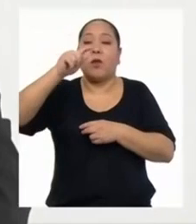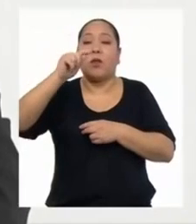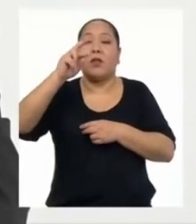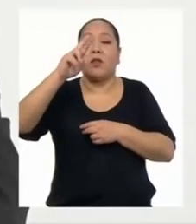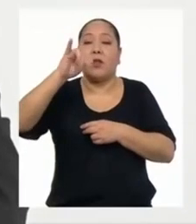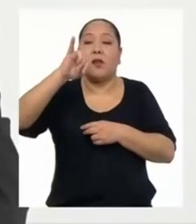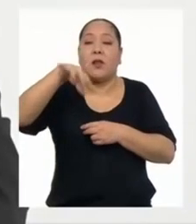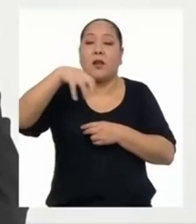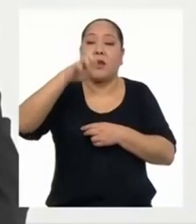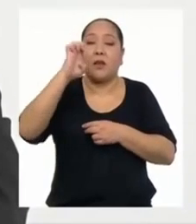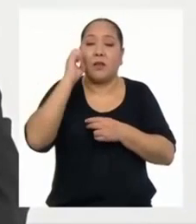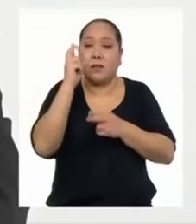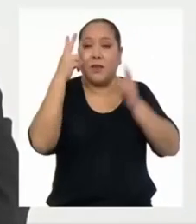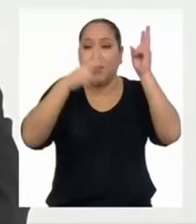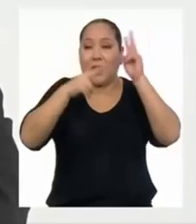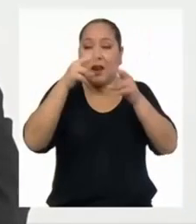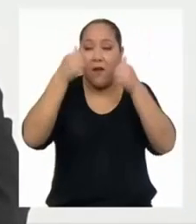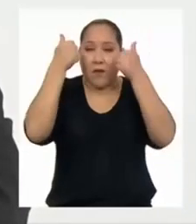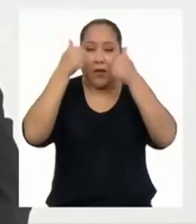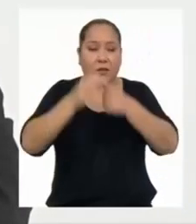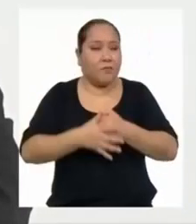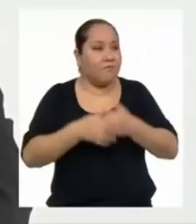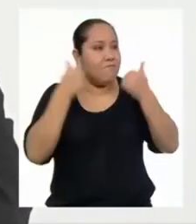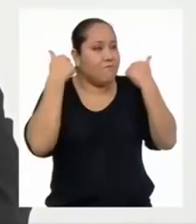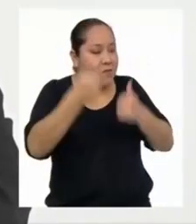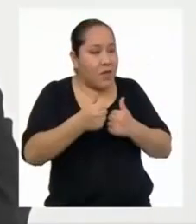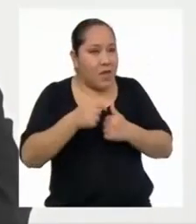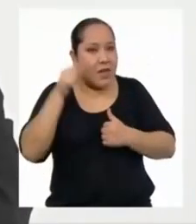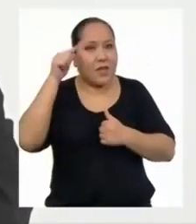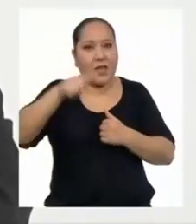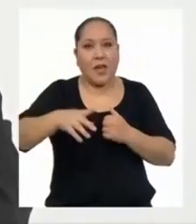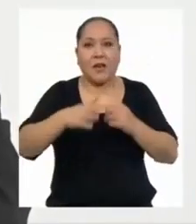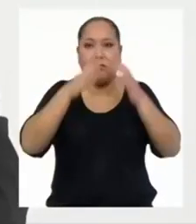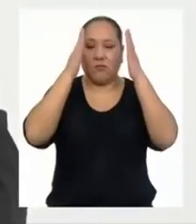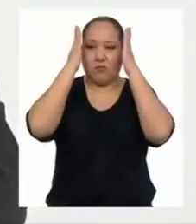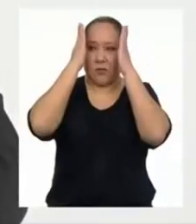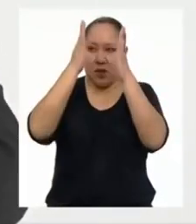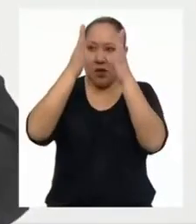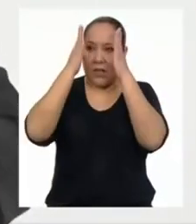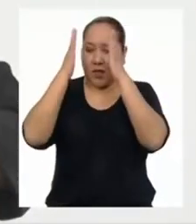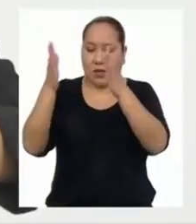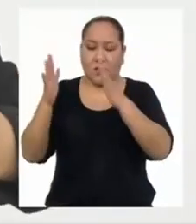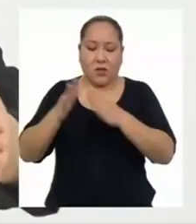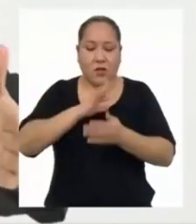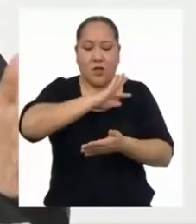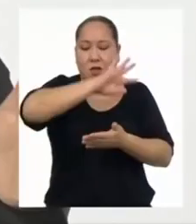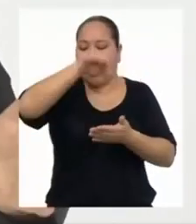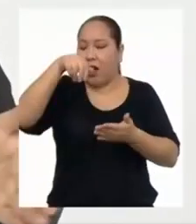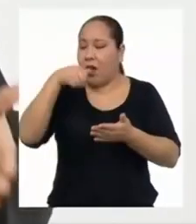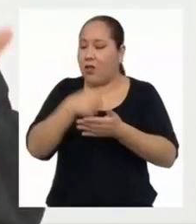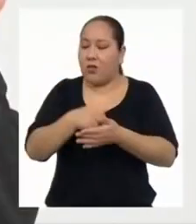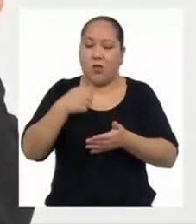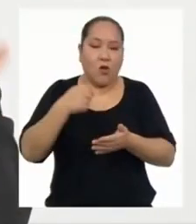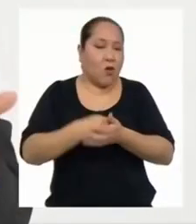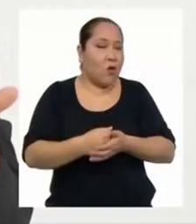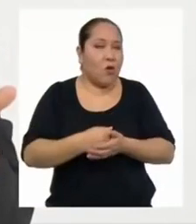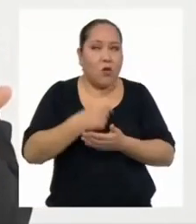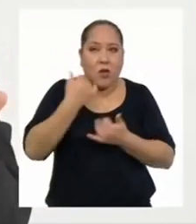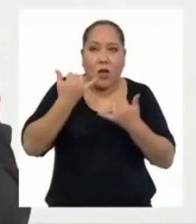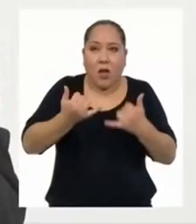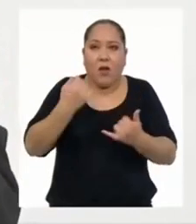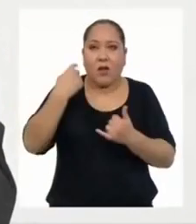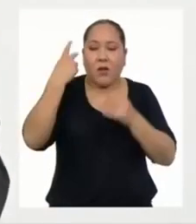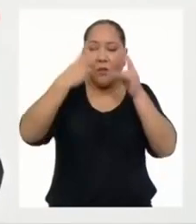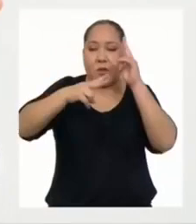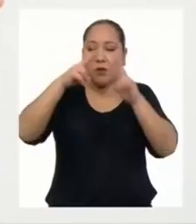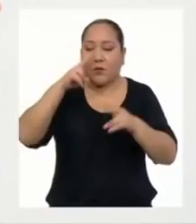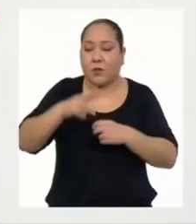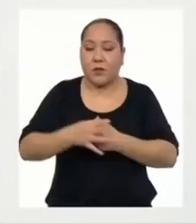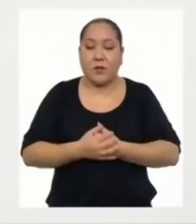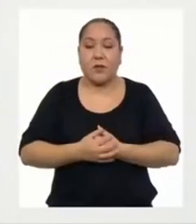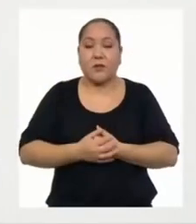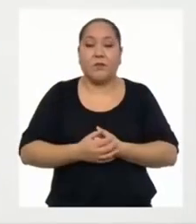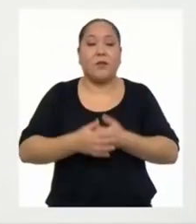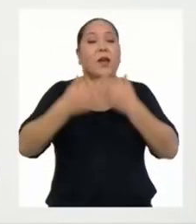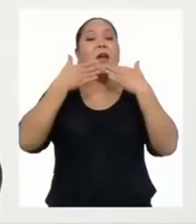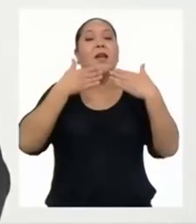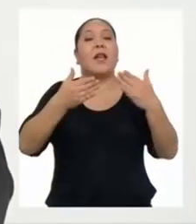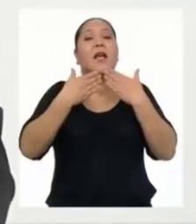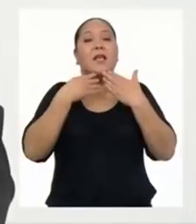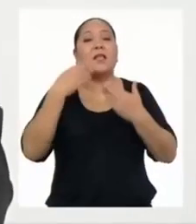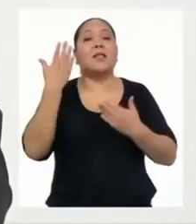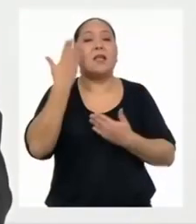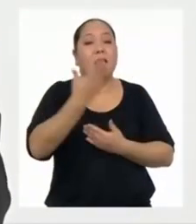bien. Realmente has prestado atención a todo lo que hemos visto hoy. Gracias a